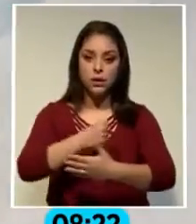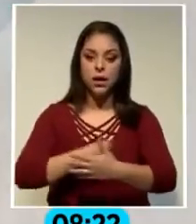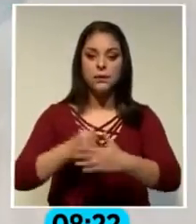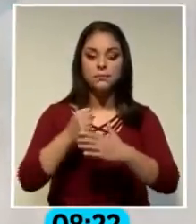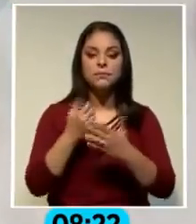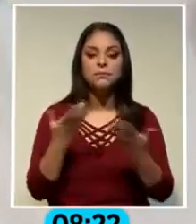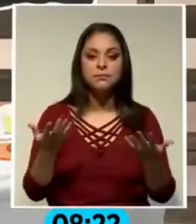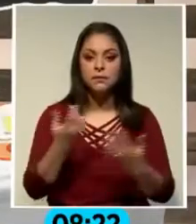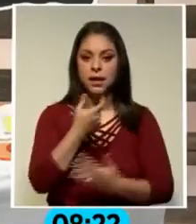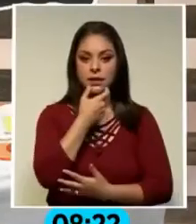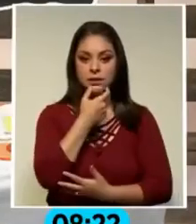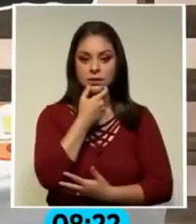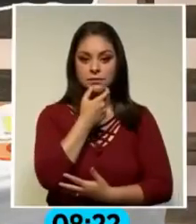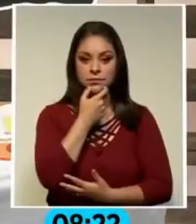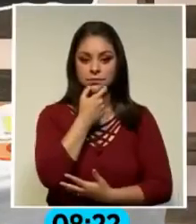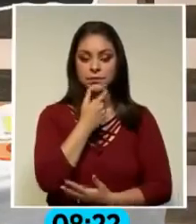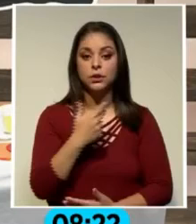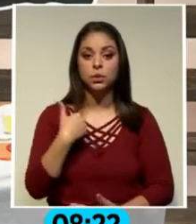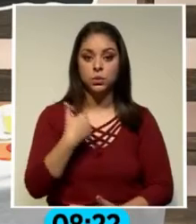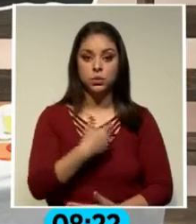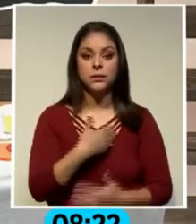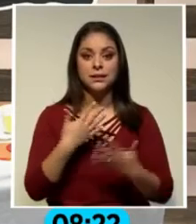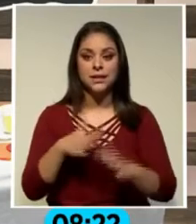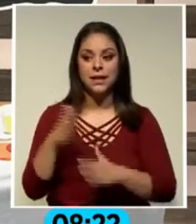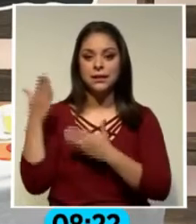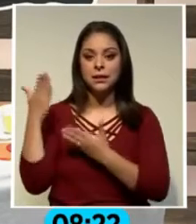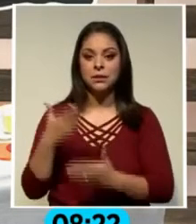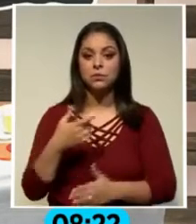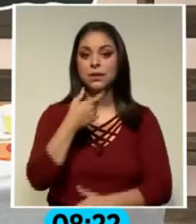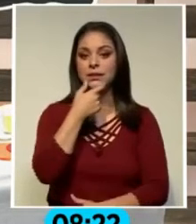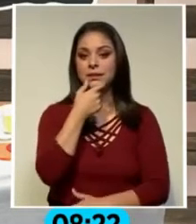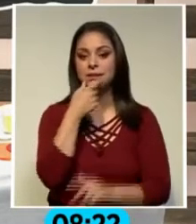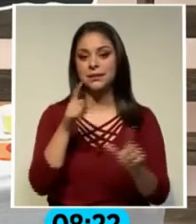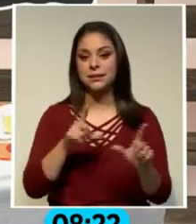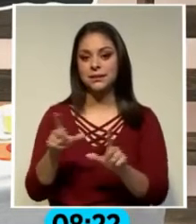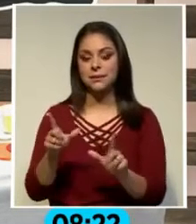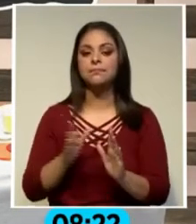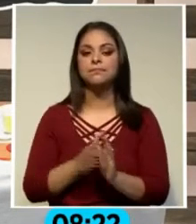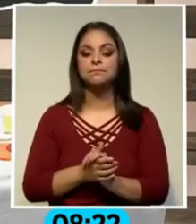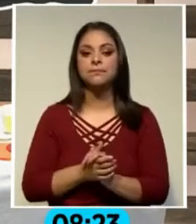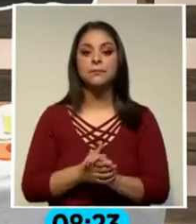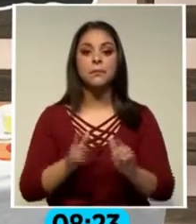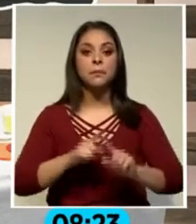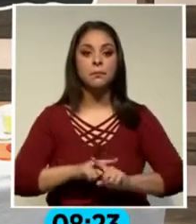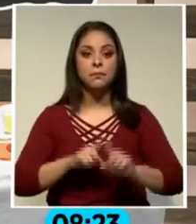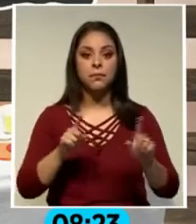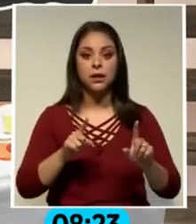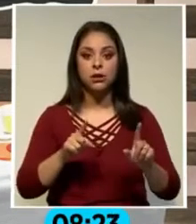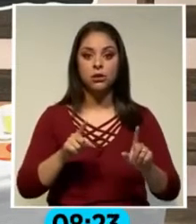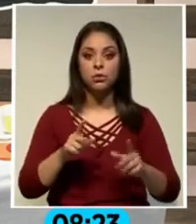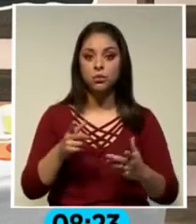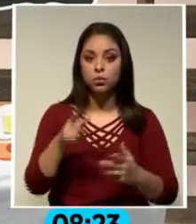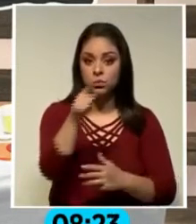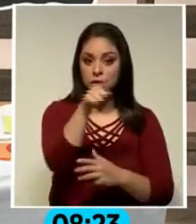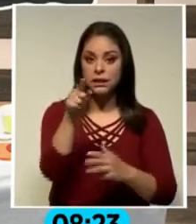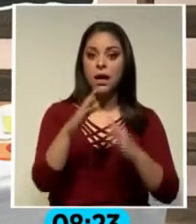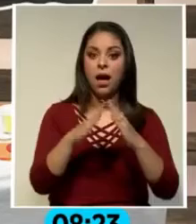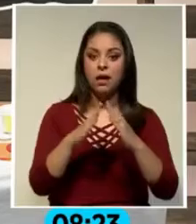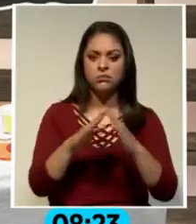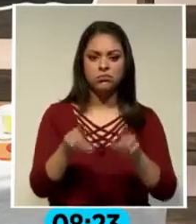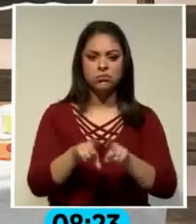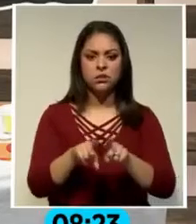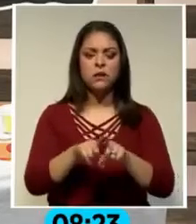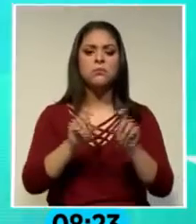Ajá, nosotros ya tajimos las galletitas preparadas. Pero ellos en casa también las pueden preparar. ¿Y cómo las pueden